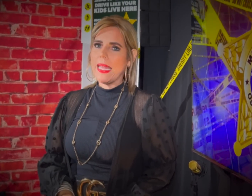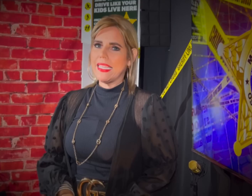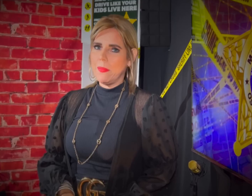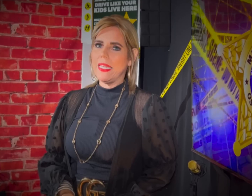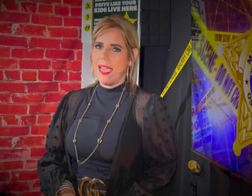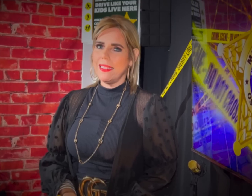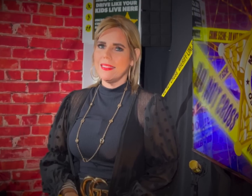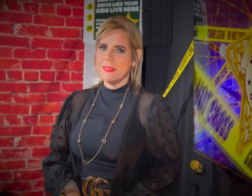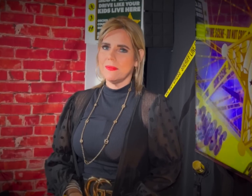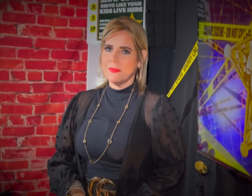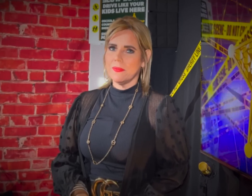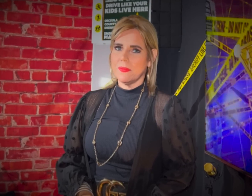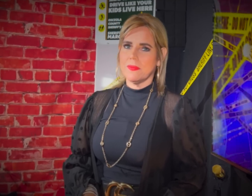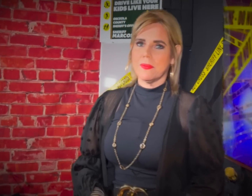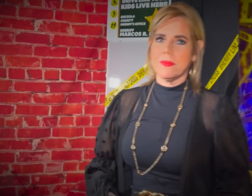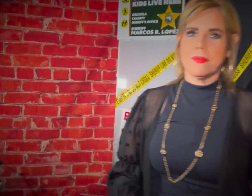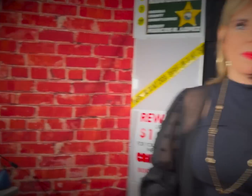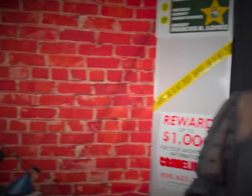para criminales.